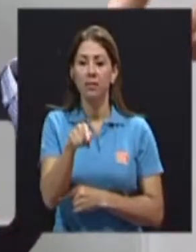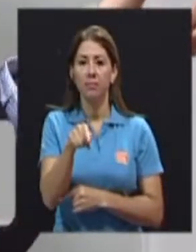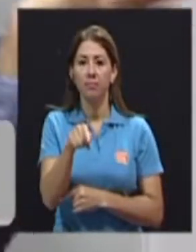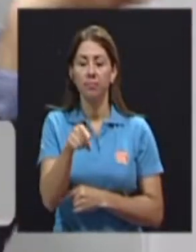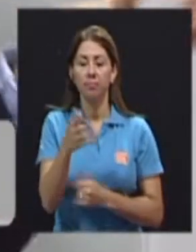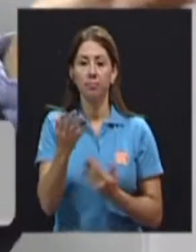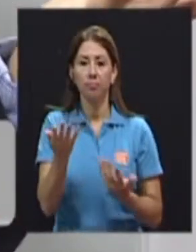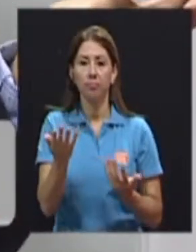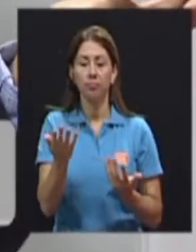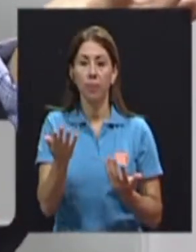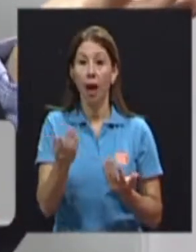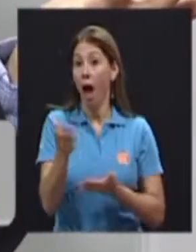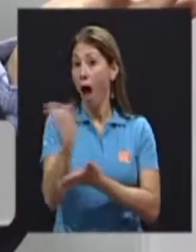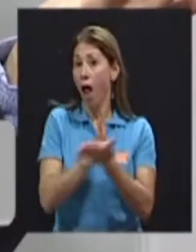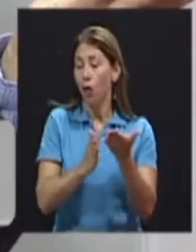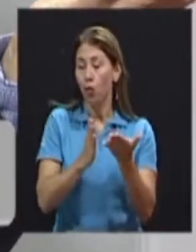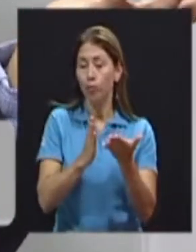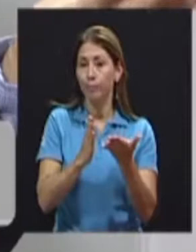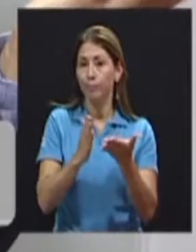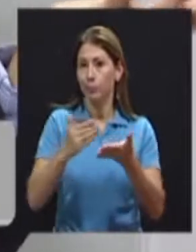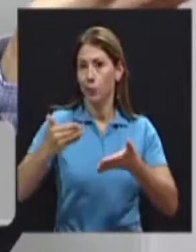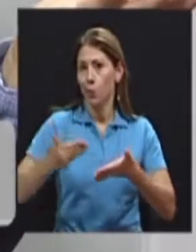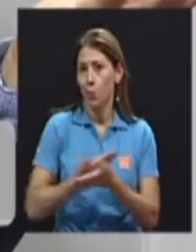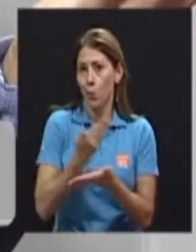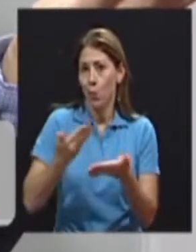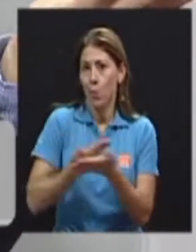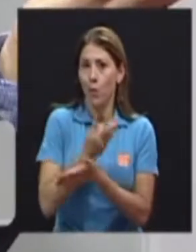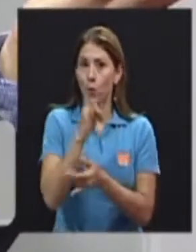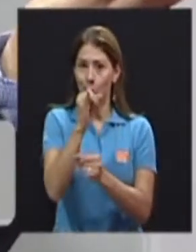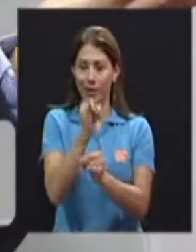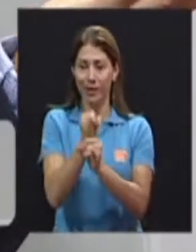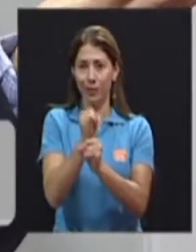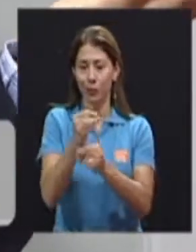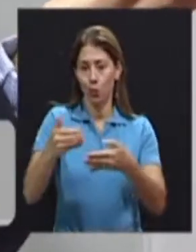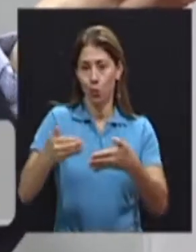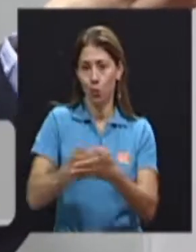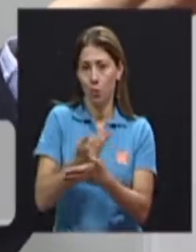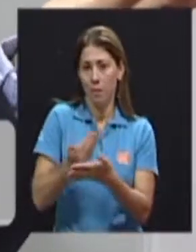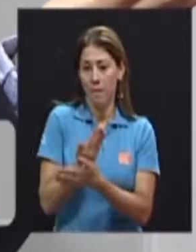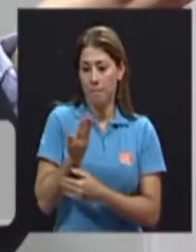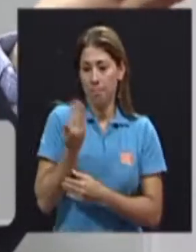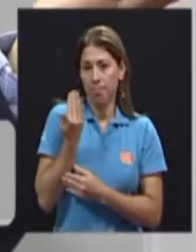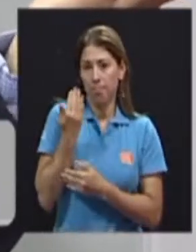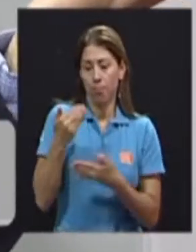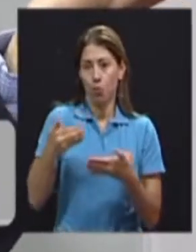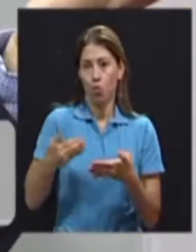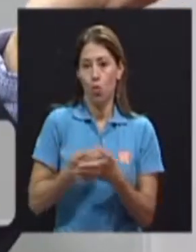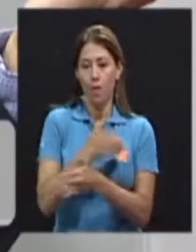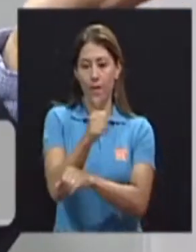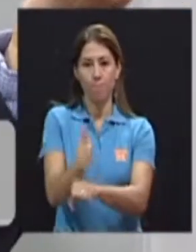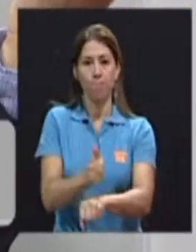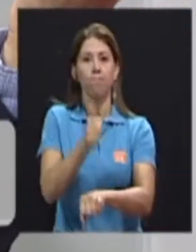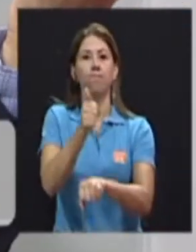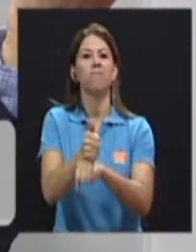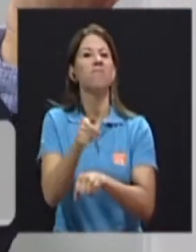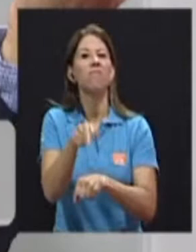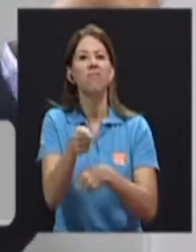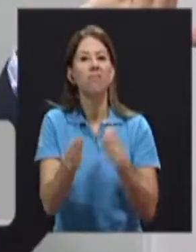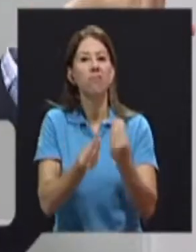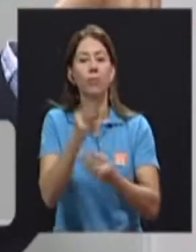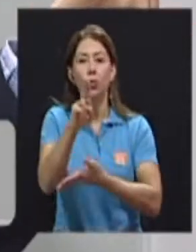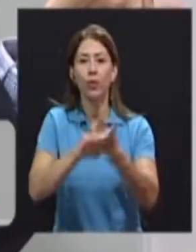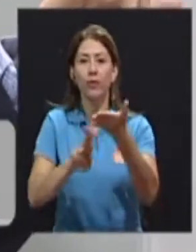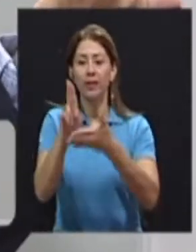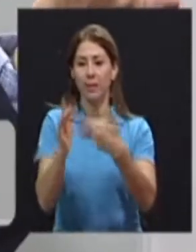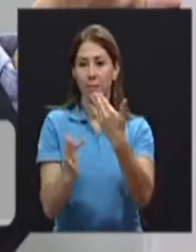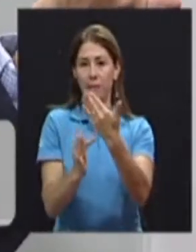una innovación institucional reciente, que es la Universidad Tecnológica Nacional, y para